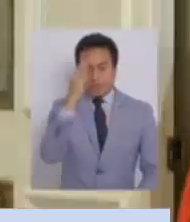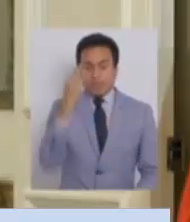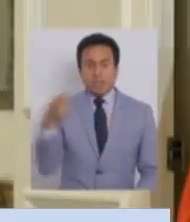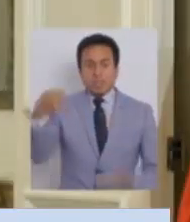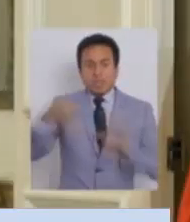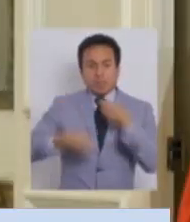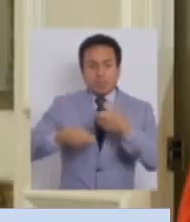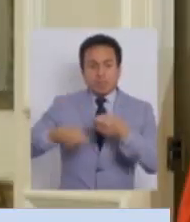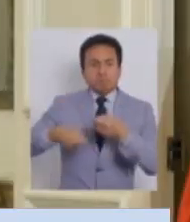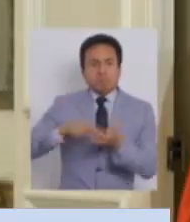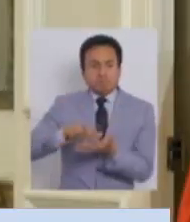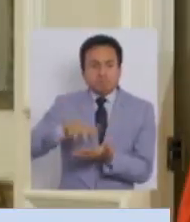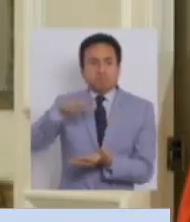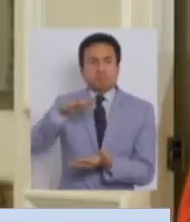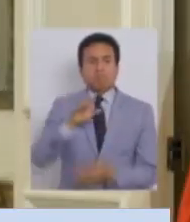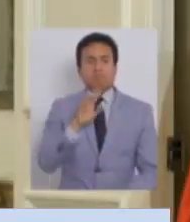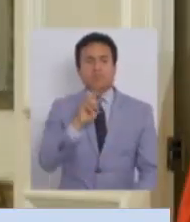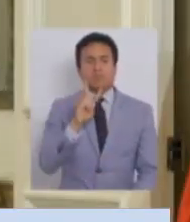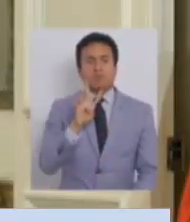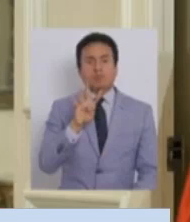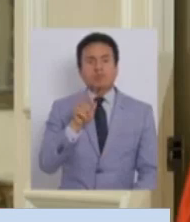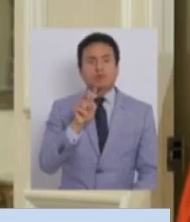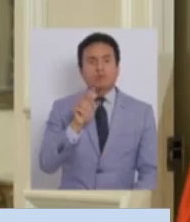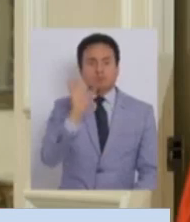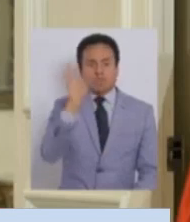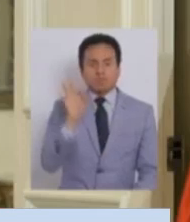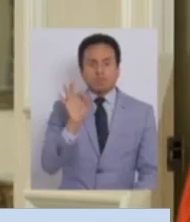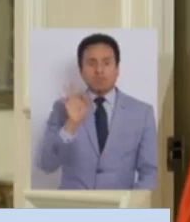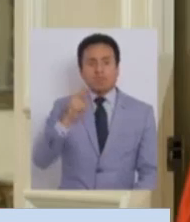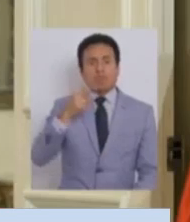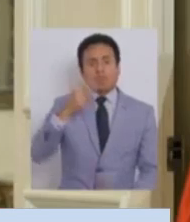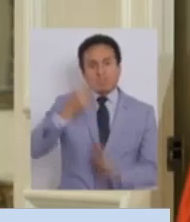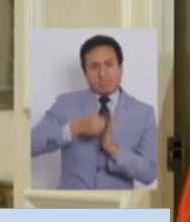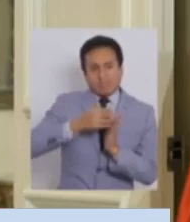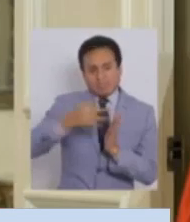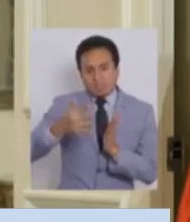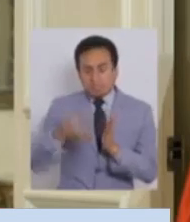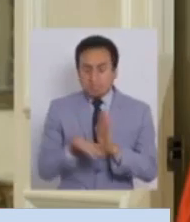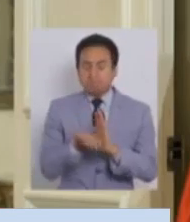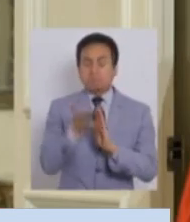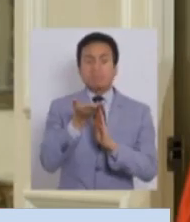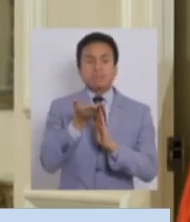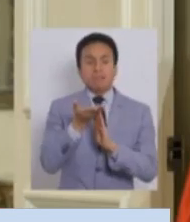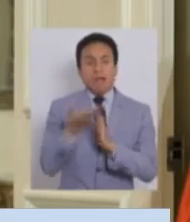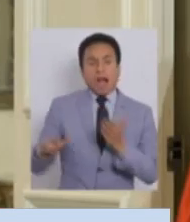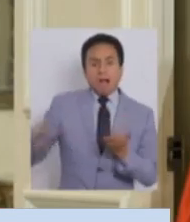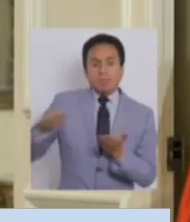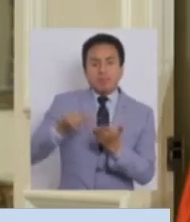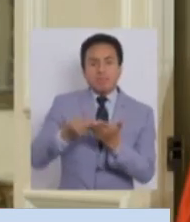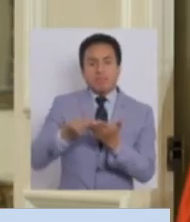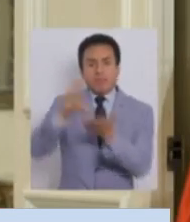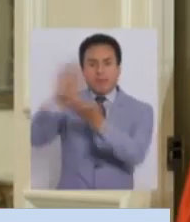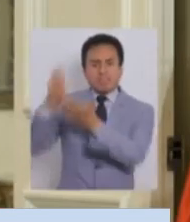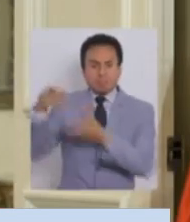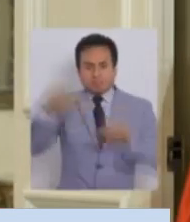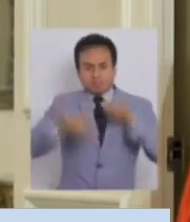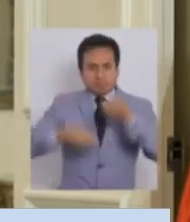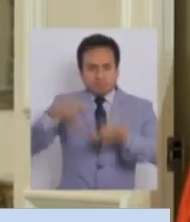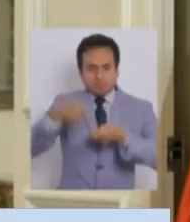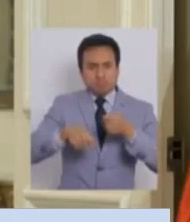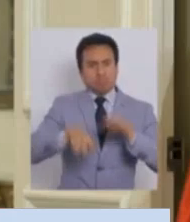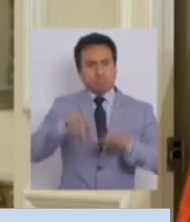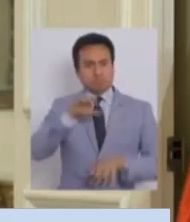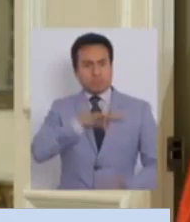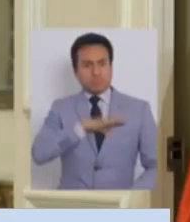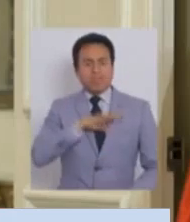sig los primeros antecedentes el helicóptero era pirote por el propio expresidente acompañado por otras tres zonas despegó en medio de